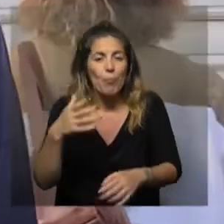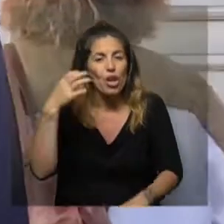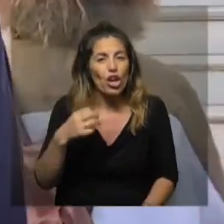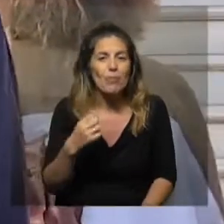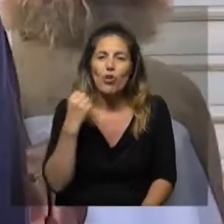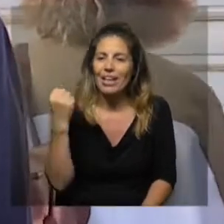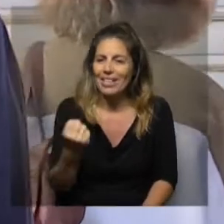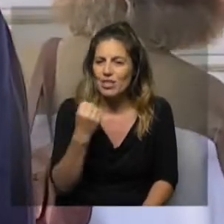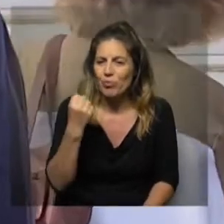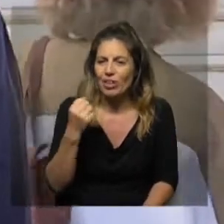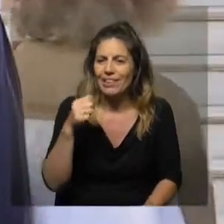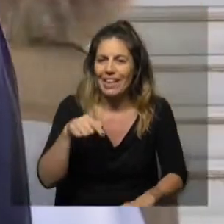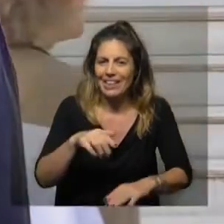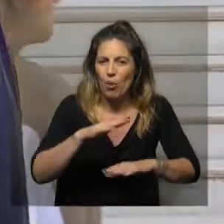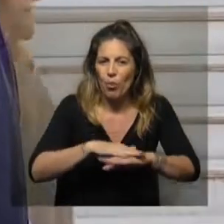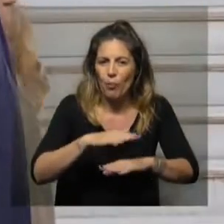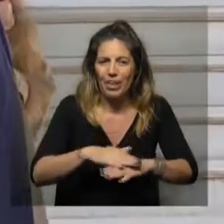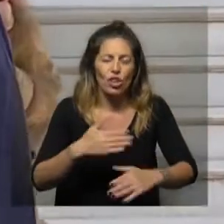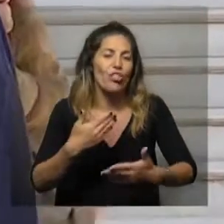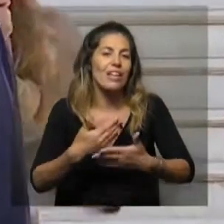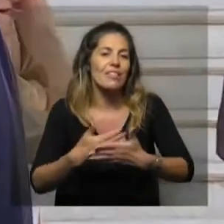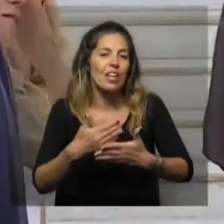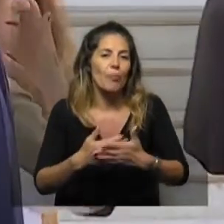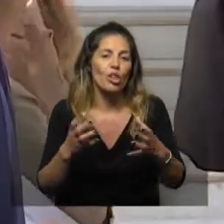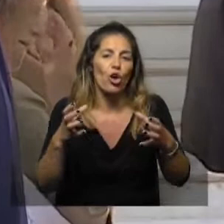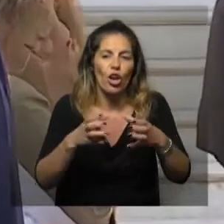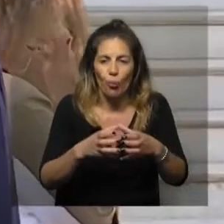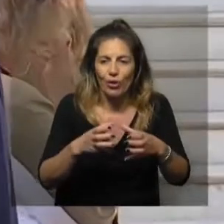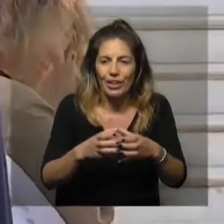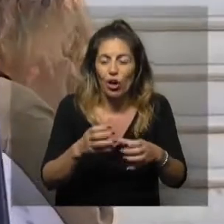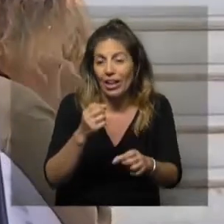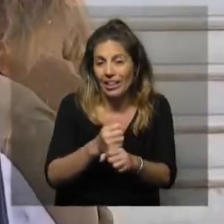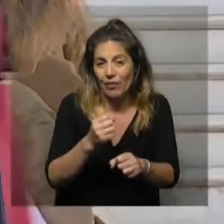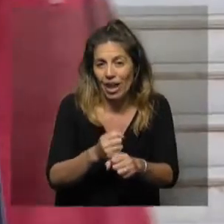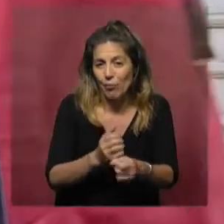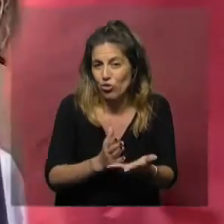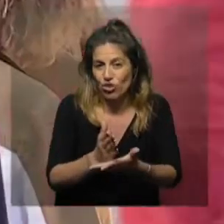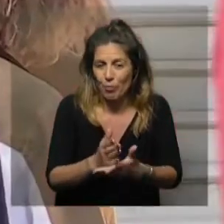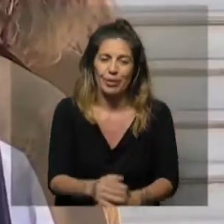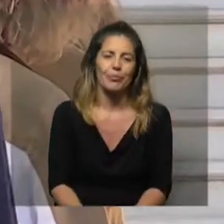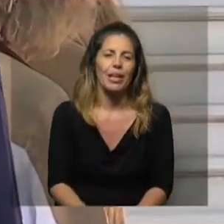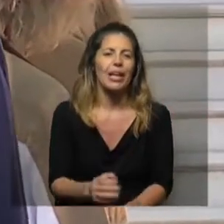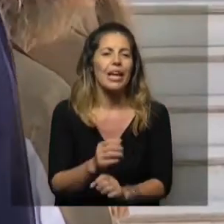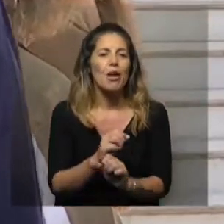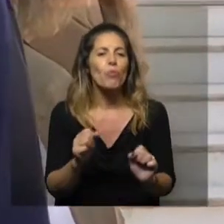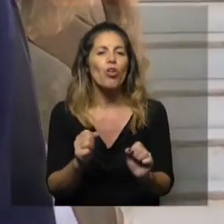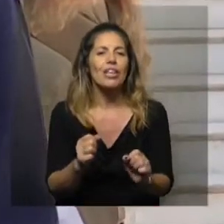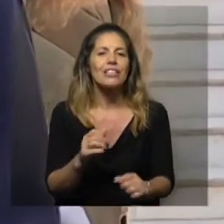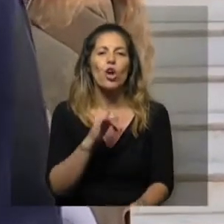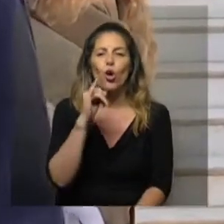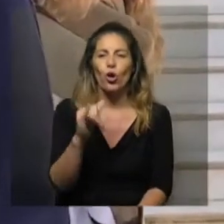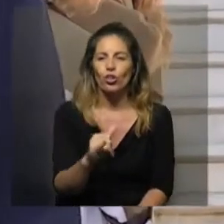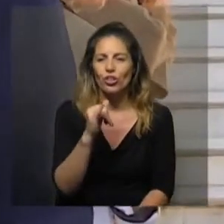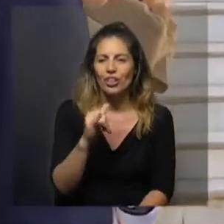tener esta instancia de acercamiento con la comunidad con la que trabajamos qué nos podés decir vos que lo estás viviendo